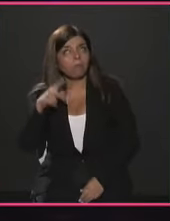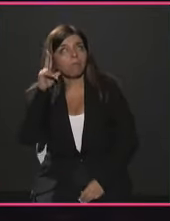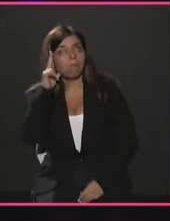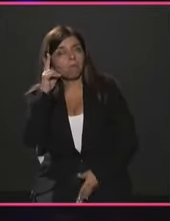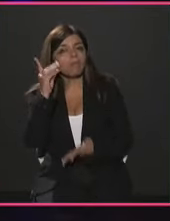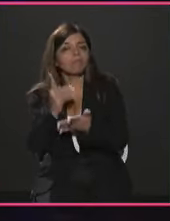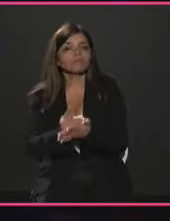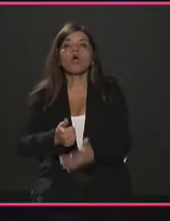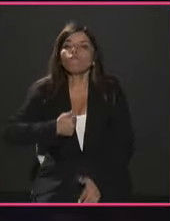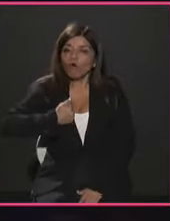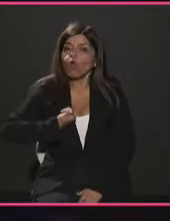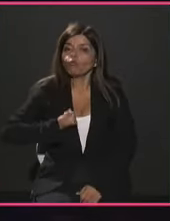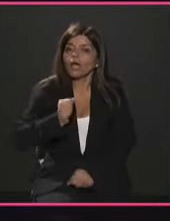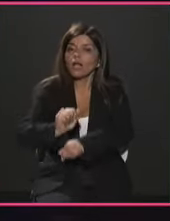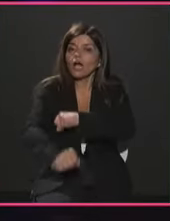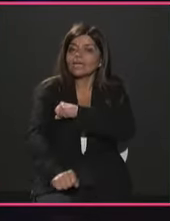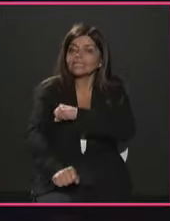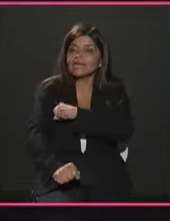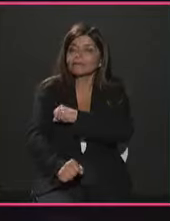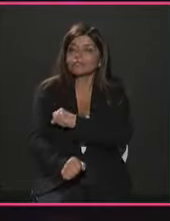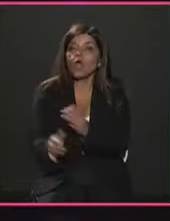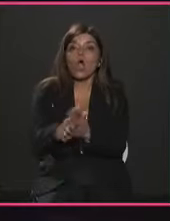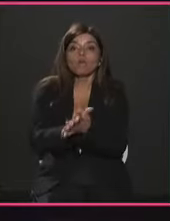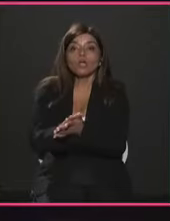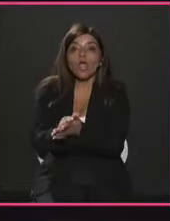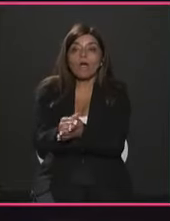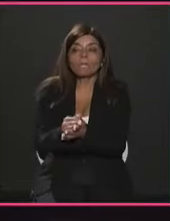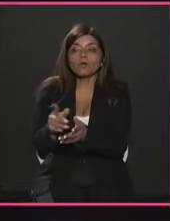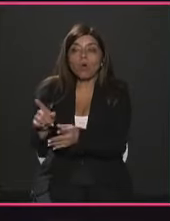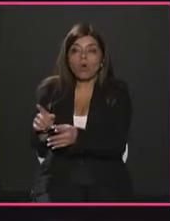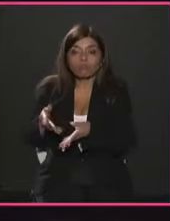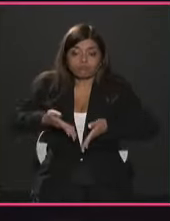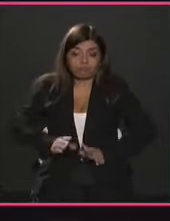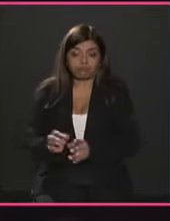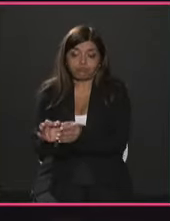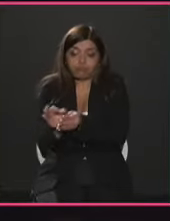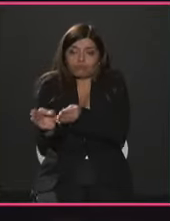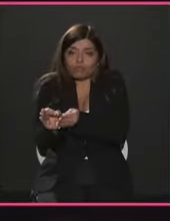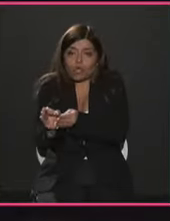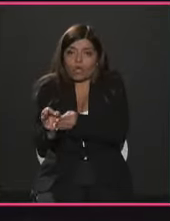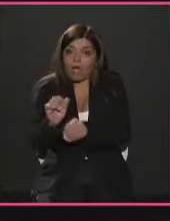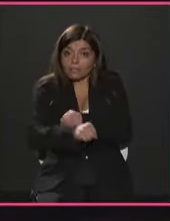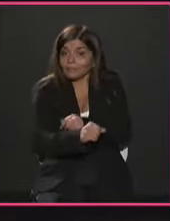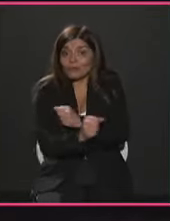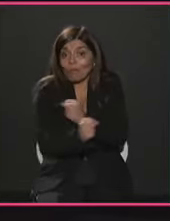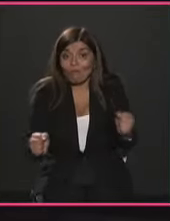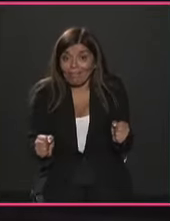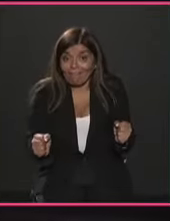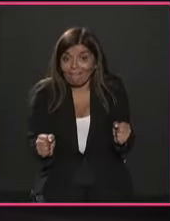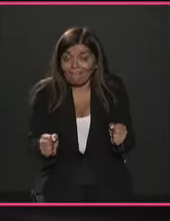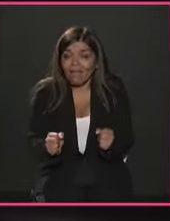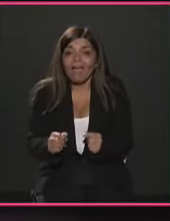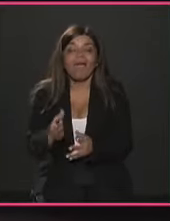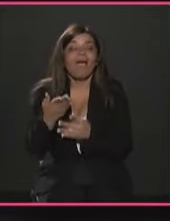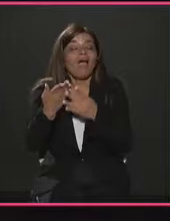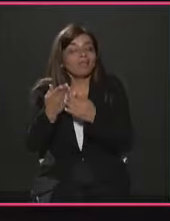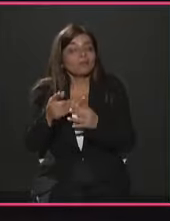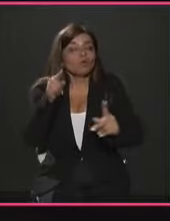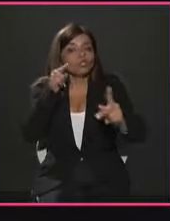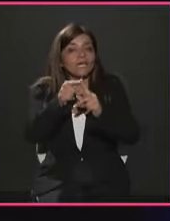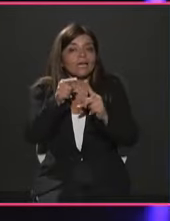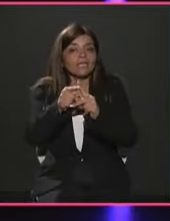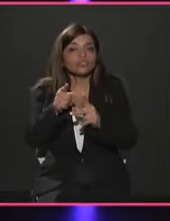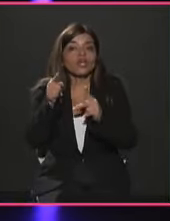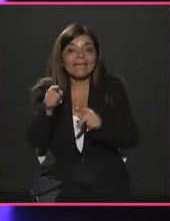decisión y soy voluntario un embrión no puede entregar consentimiento Así que hay muchas razones por la que este